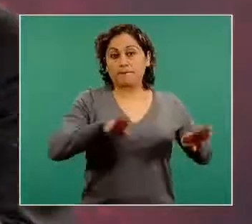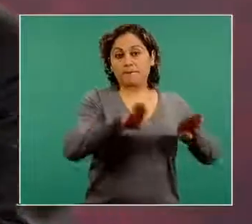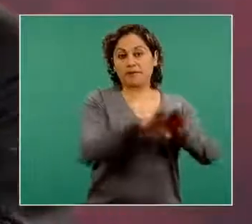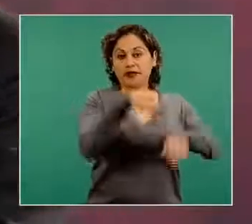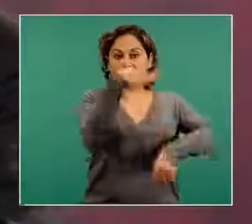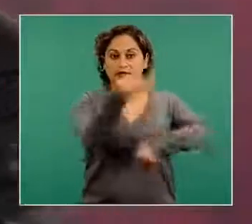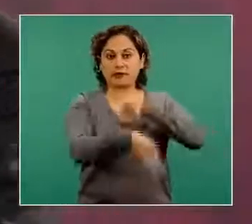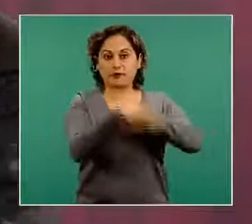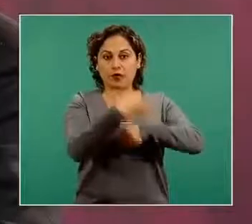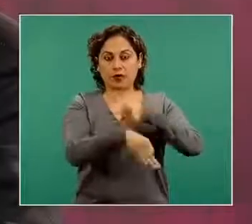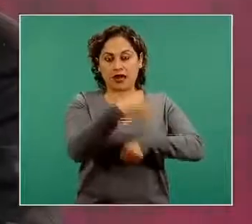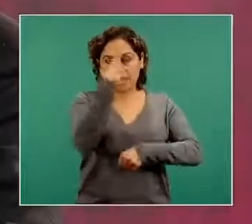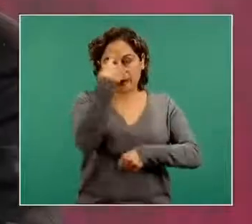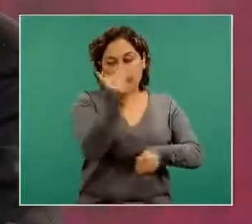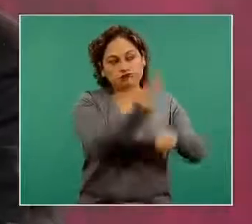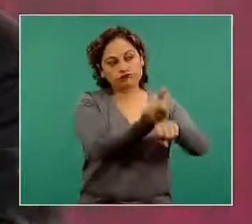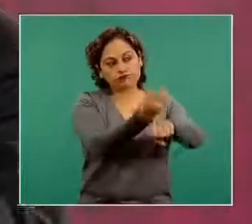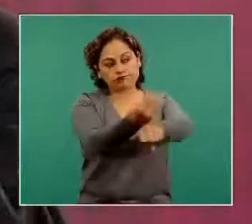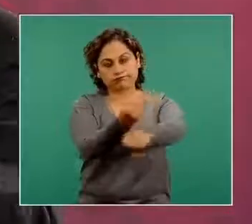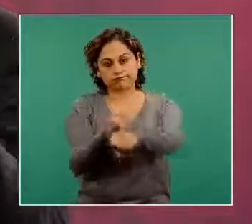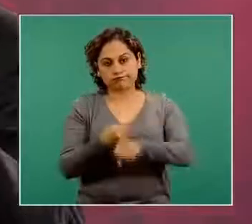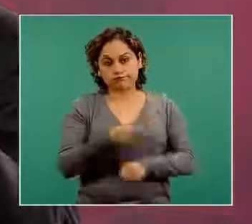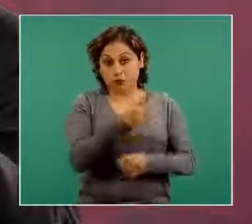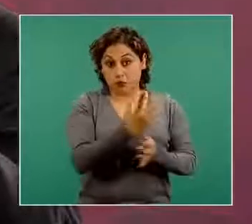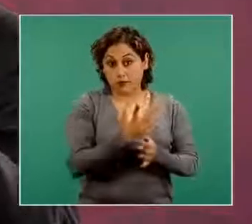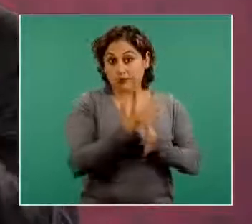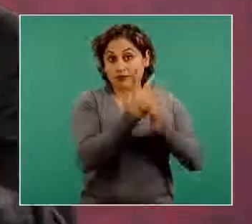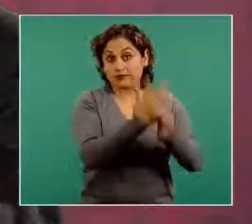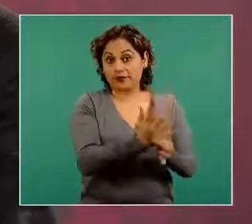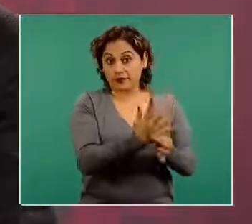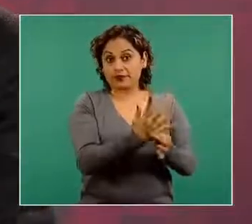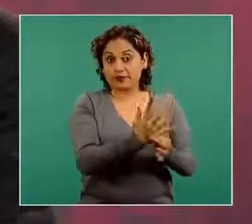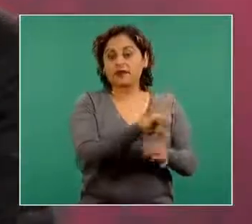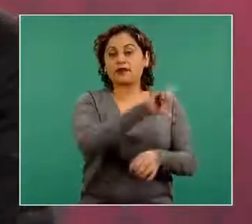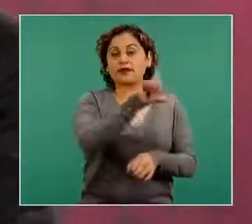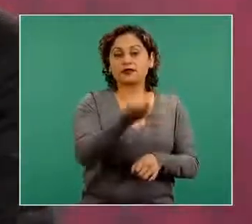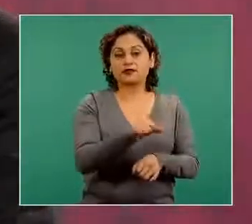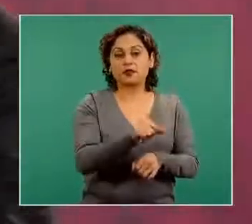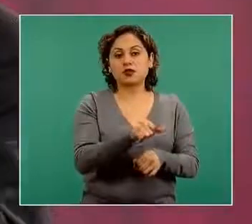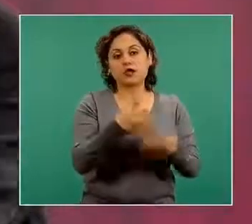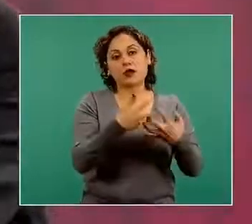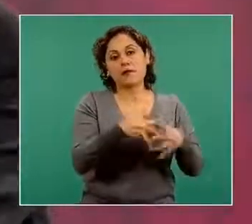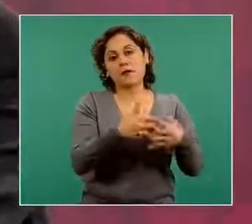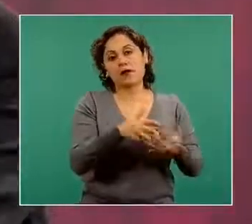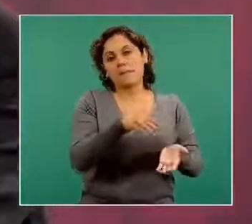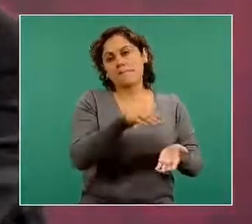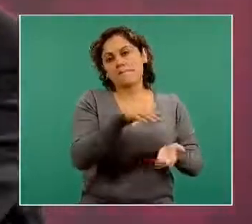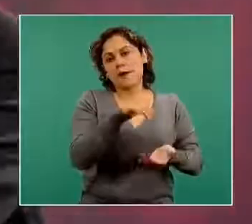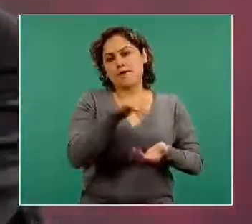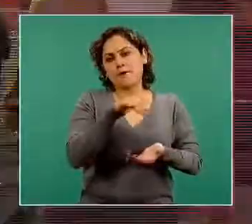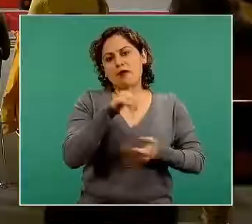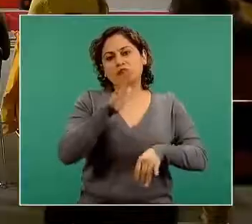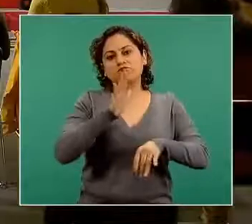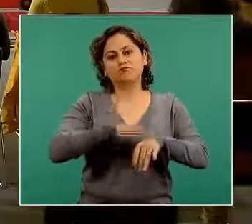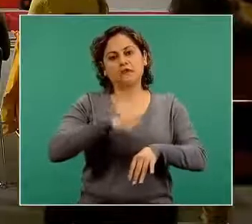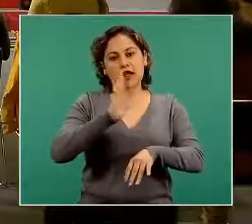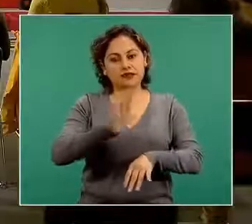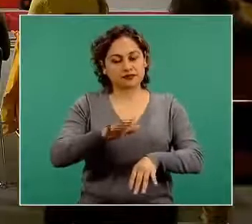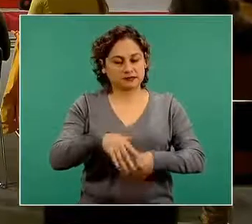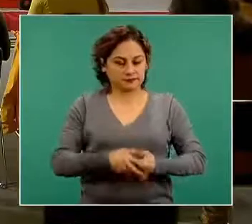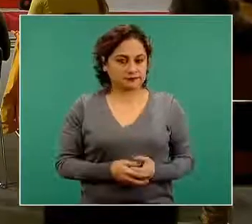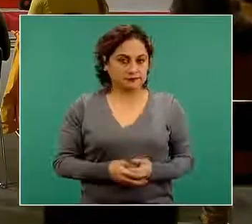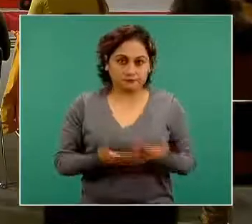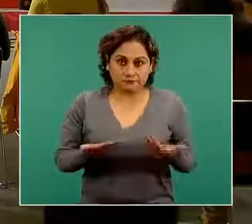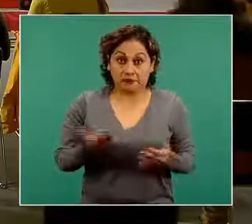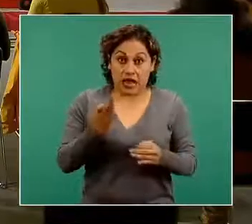capacidad, según propio Pfizer informa, 4 veces mayor de producción. Entonces, es necesario de momento parar,